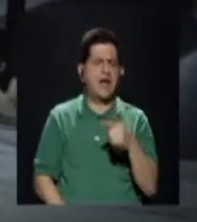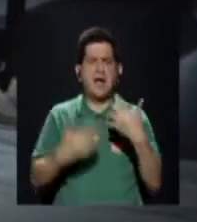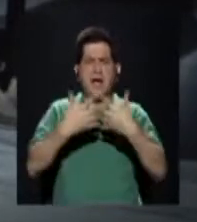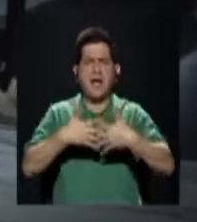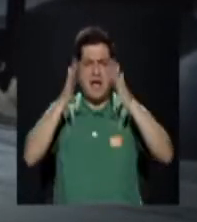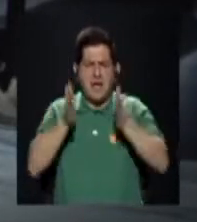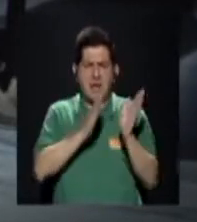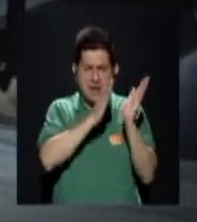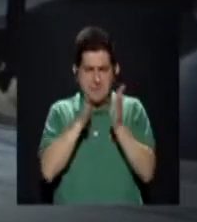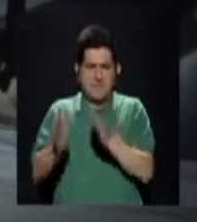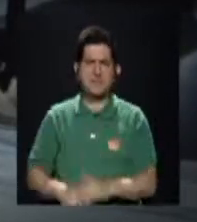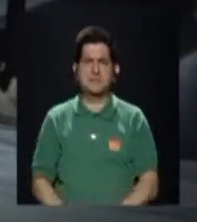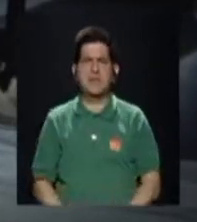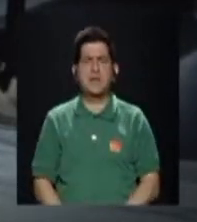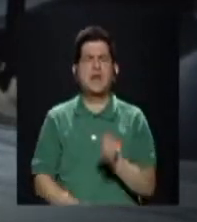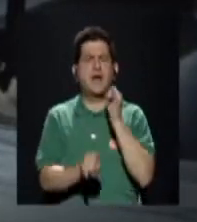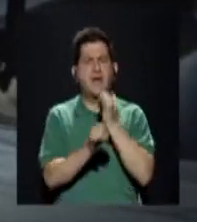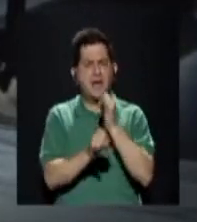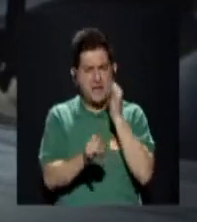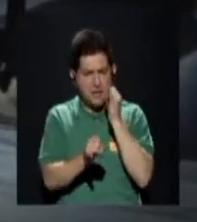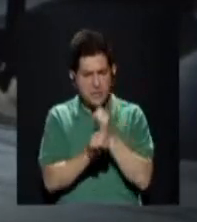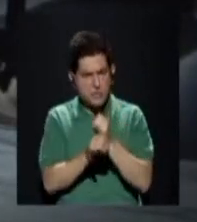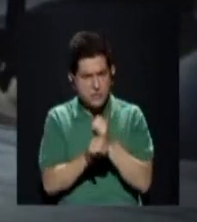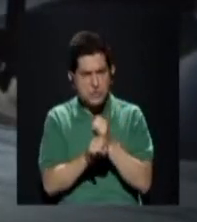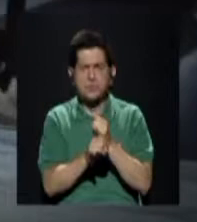empresarios, porque se llamaba el Instituto